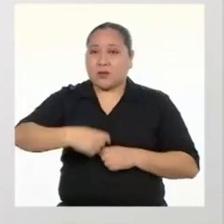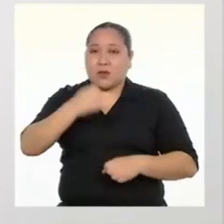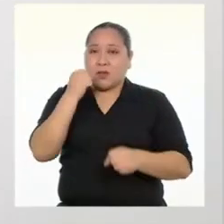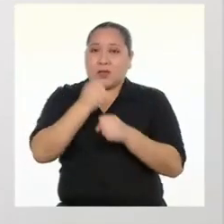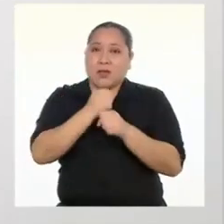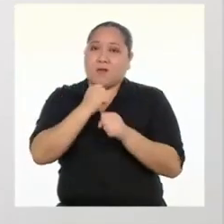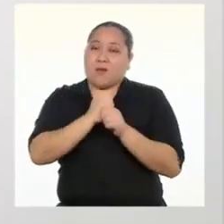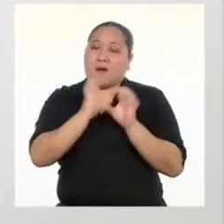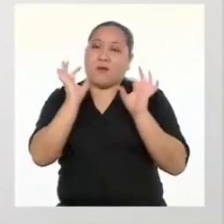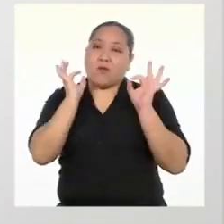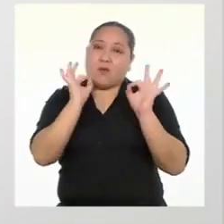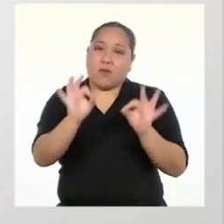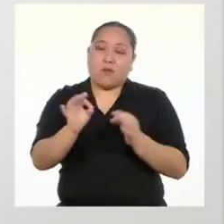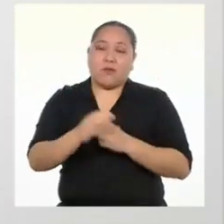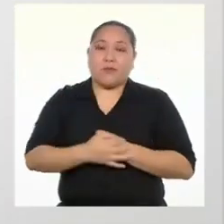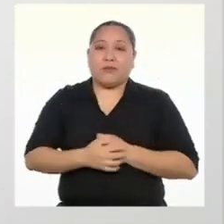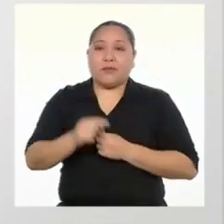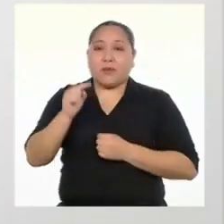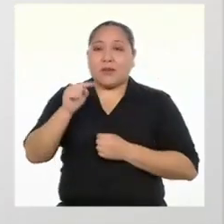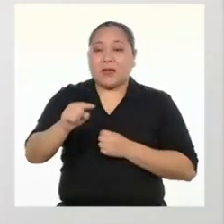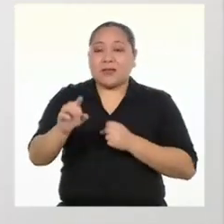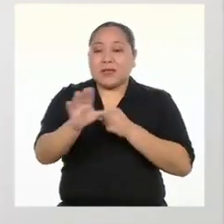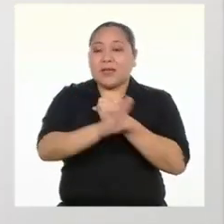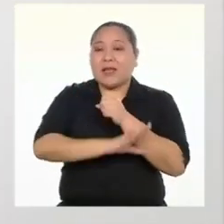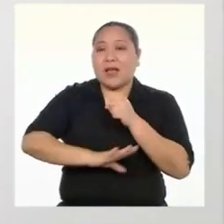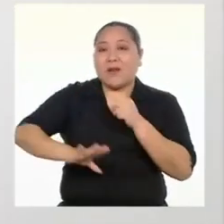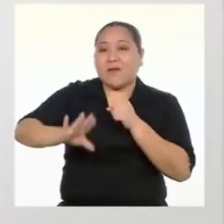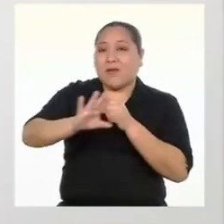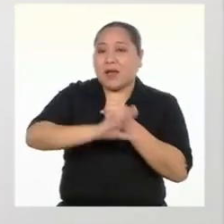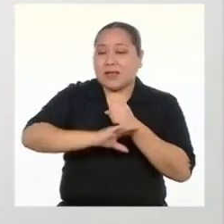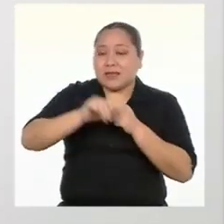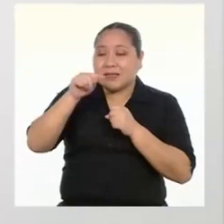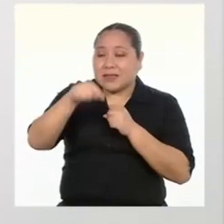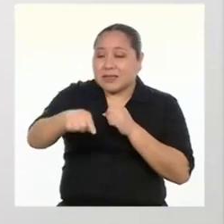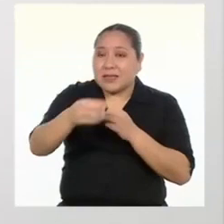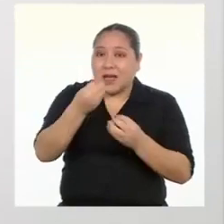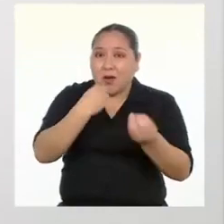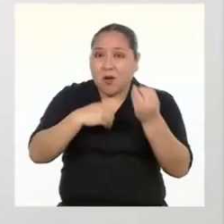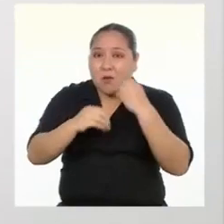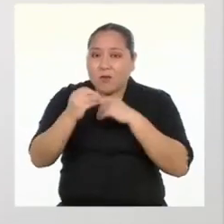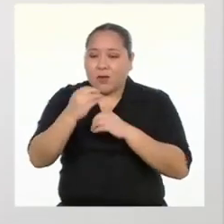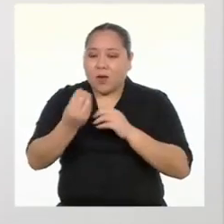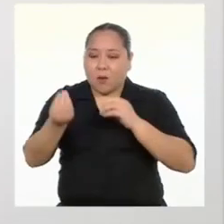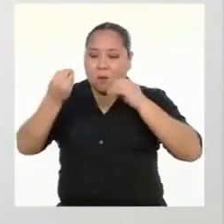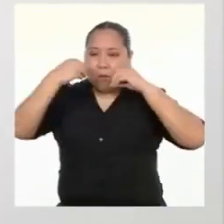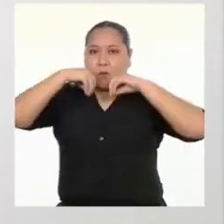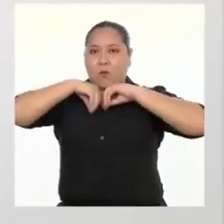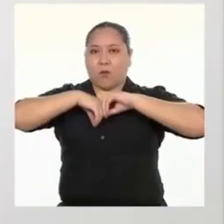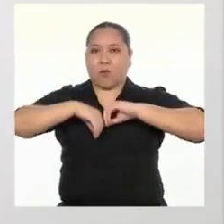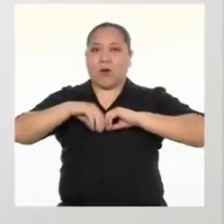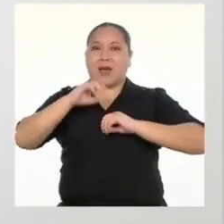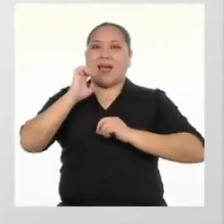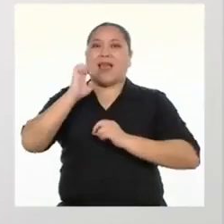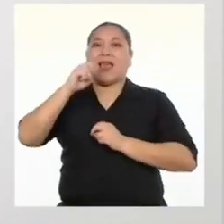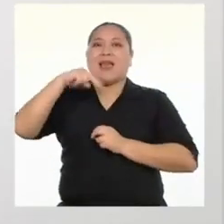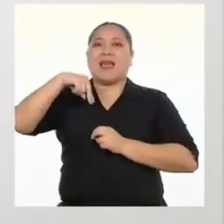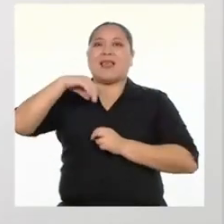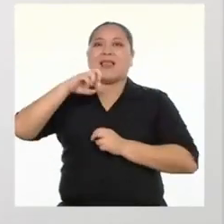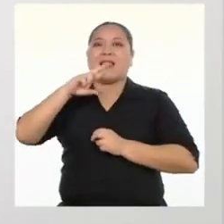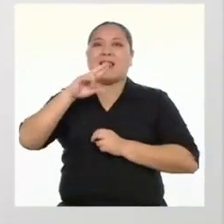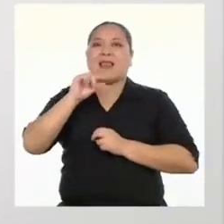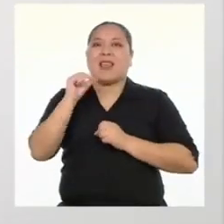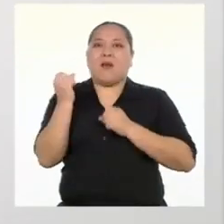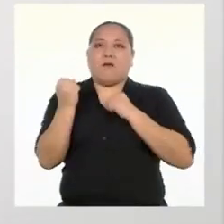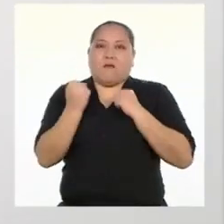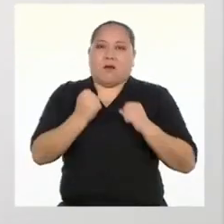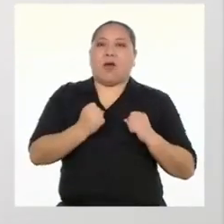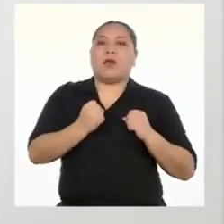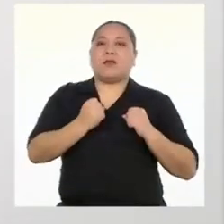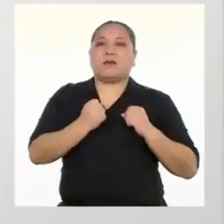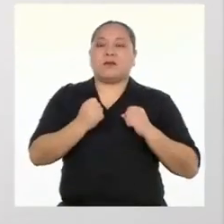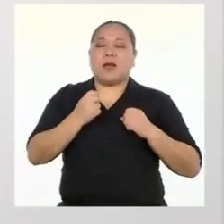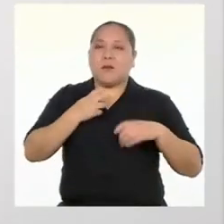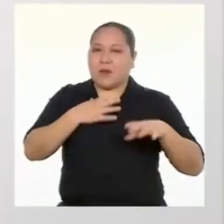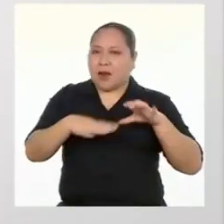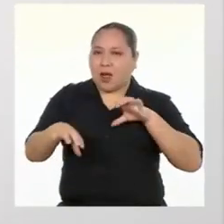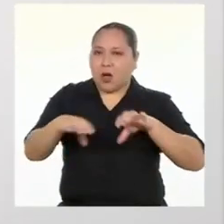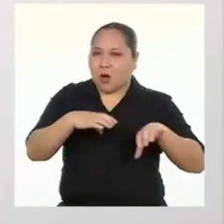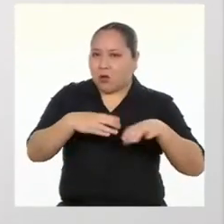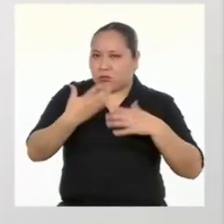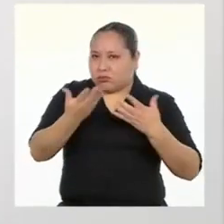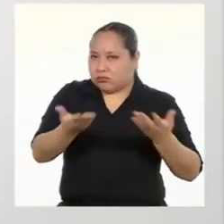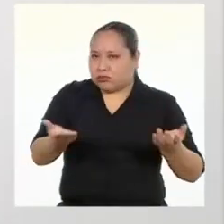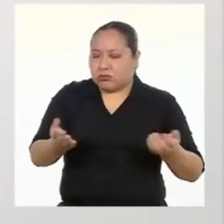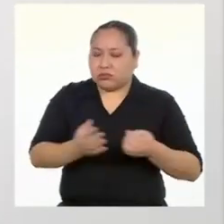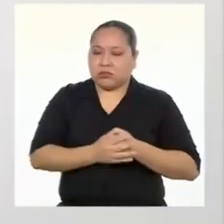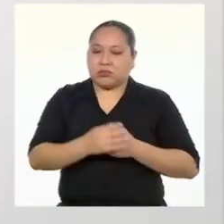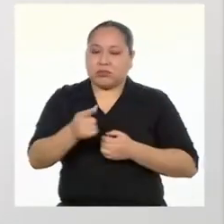funcionar correctamente. Es sobre la base de ellos que generamos energía para nuestras actividades y a ese acto de acceder a